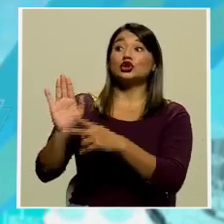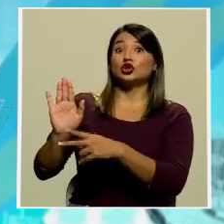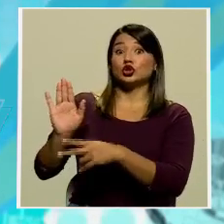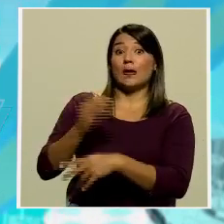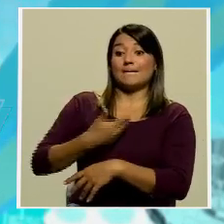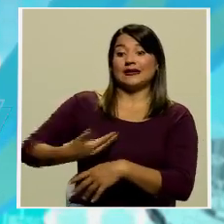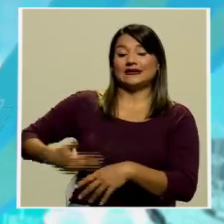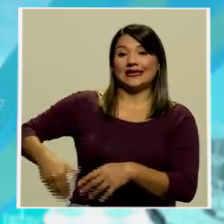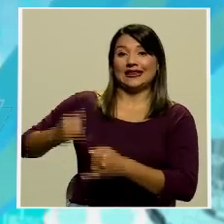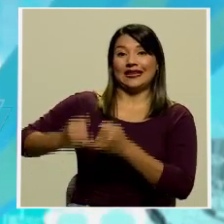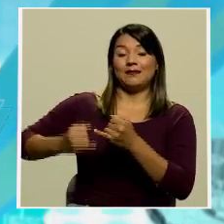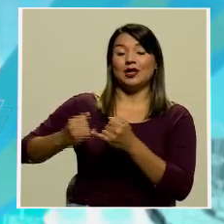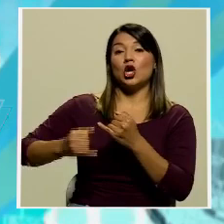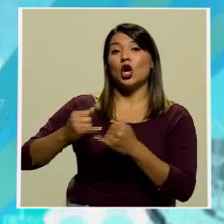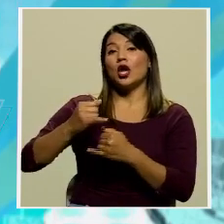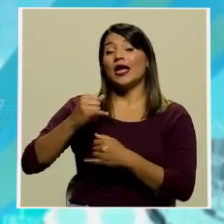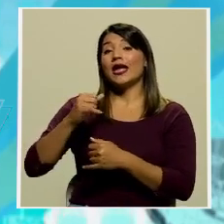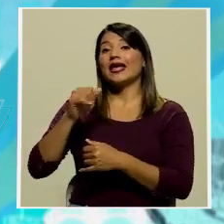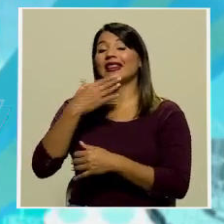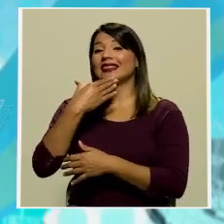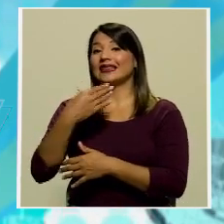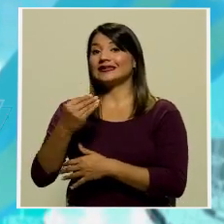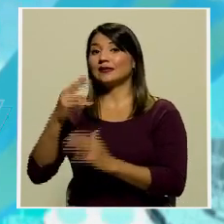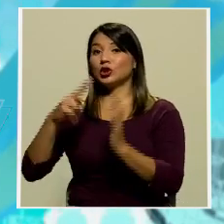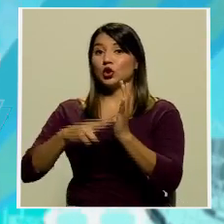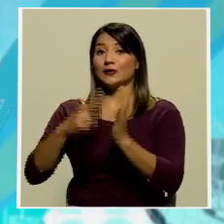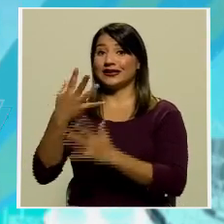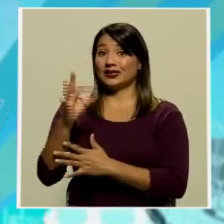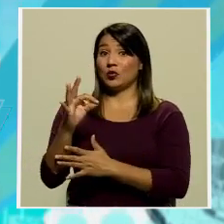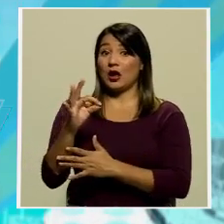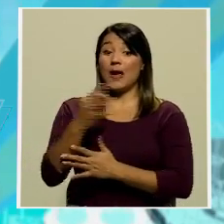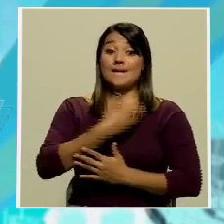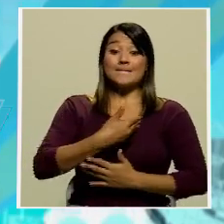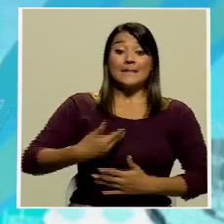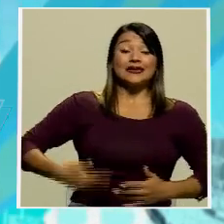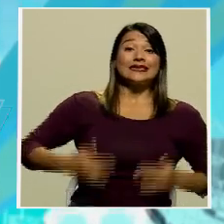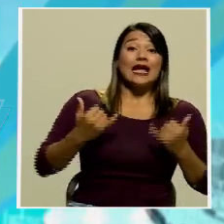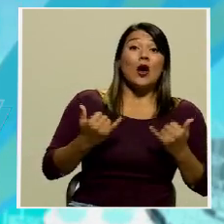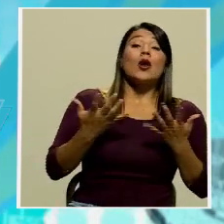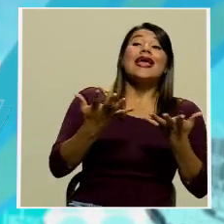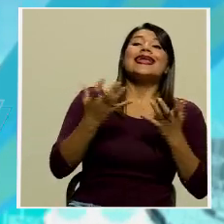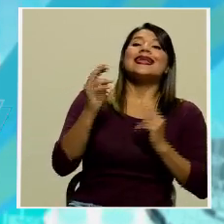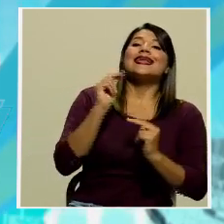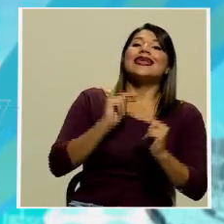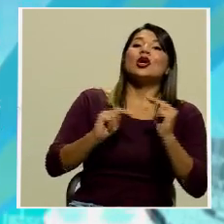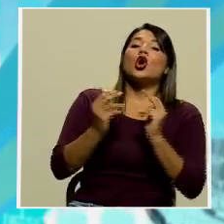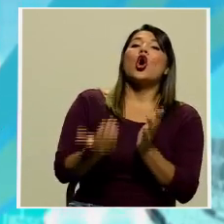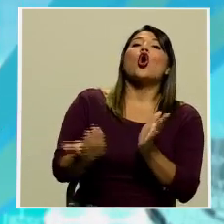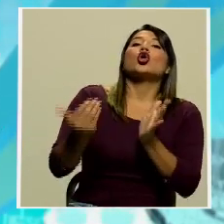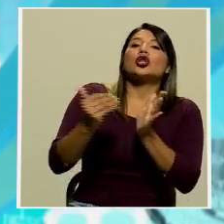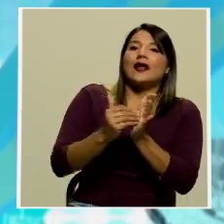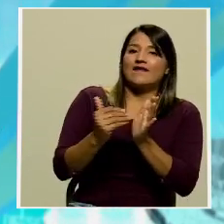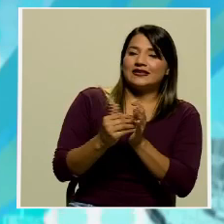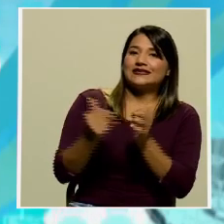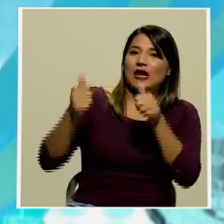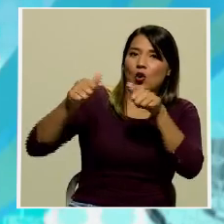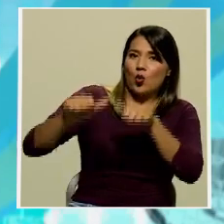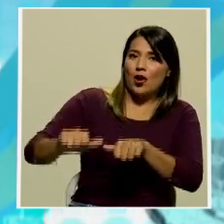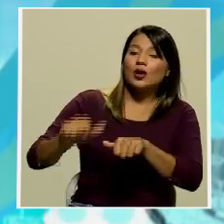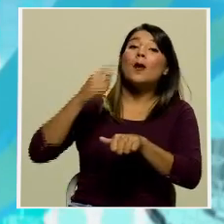Fernández, el gobierno del peronismo, es renegociar un acuerdo para pagar lo que debe la Argentina, que de